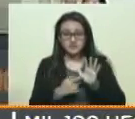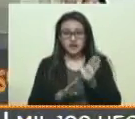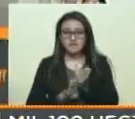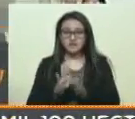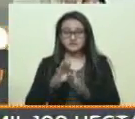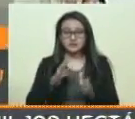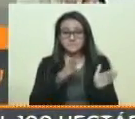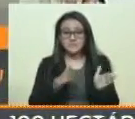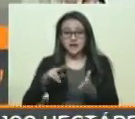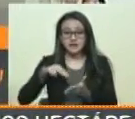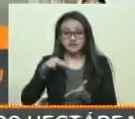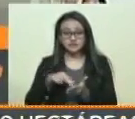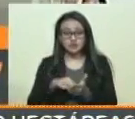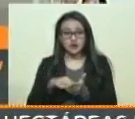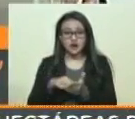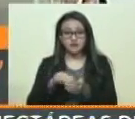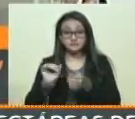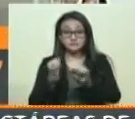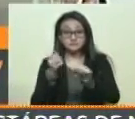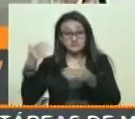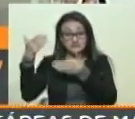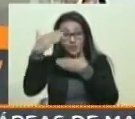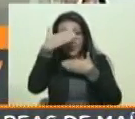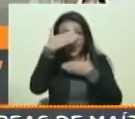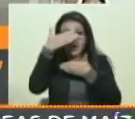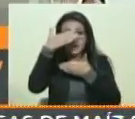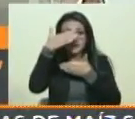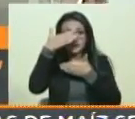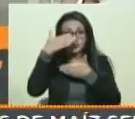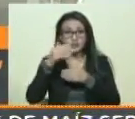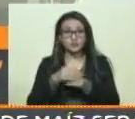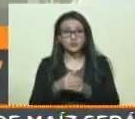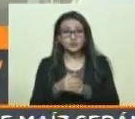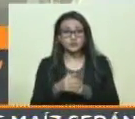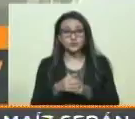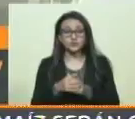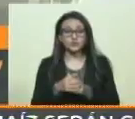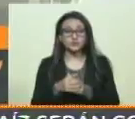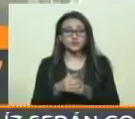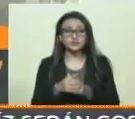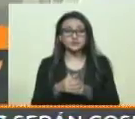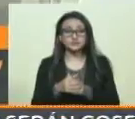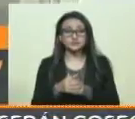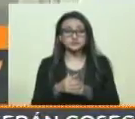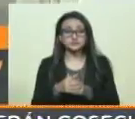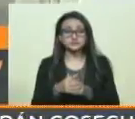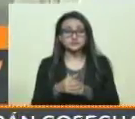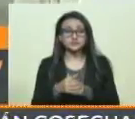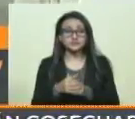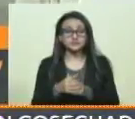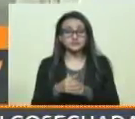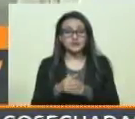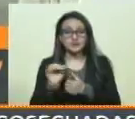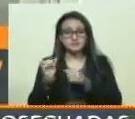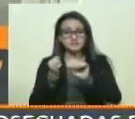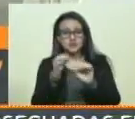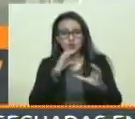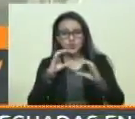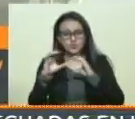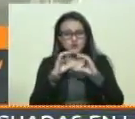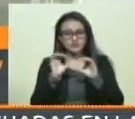Plan Nacional Antisecuestro, que, como ustedes saben, tiene 5 vértices a saber. Tiene un vértice de prevención y